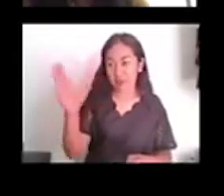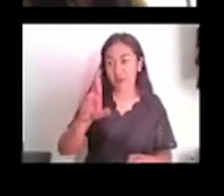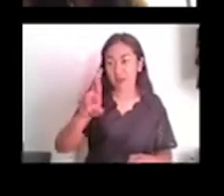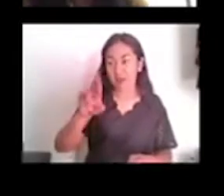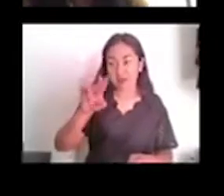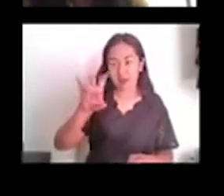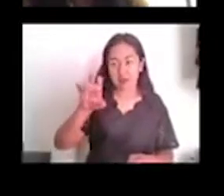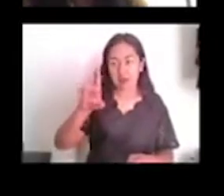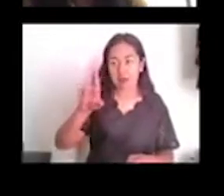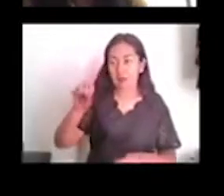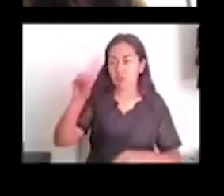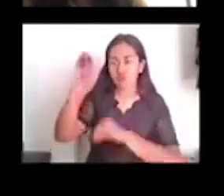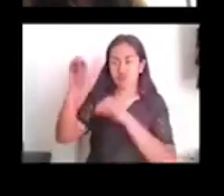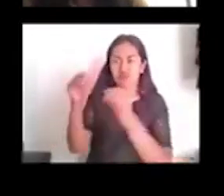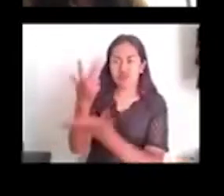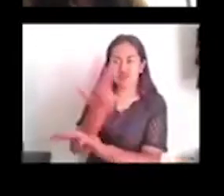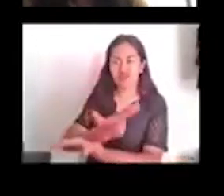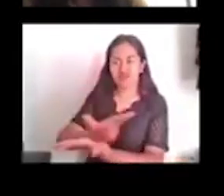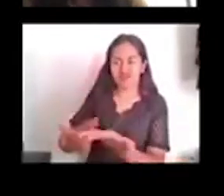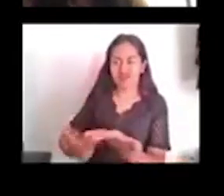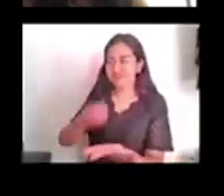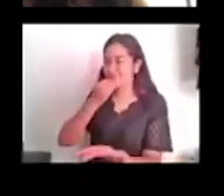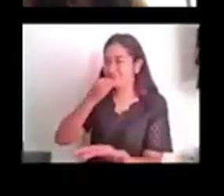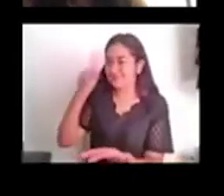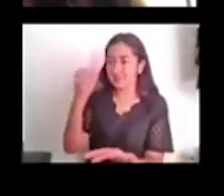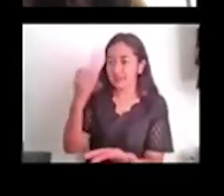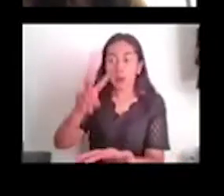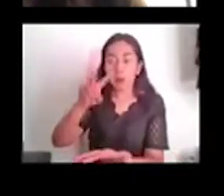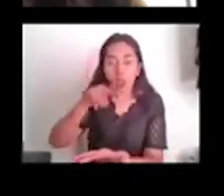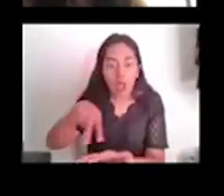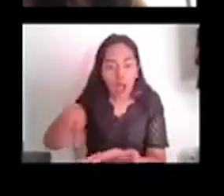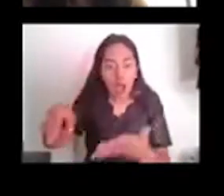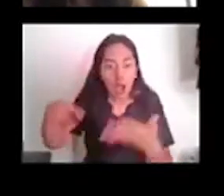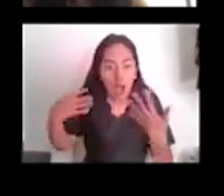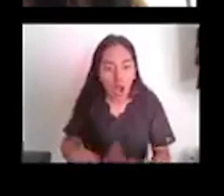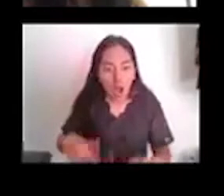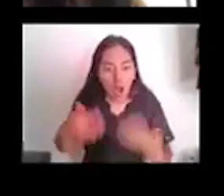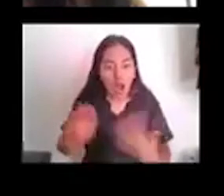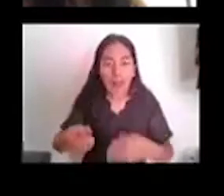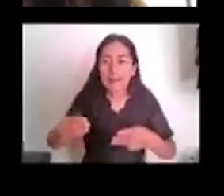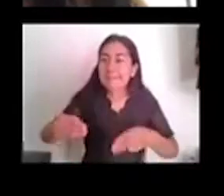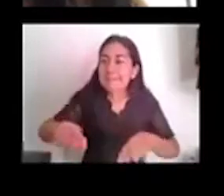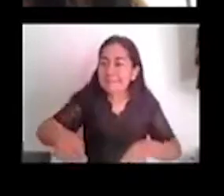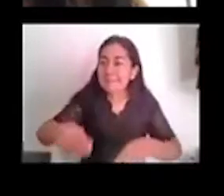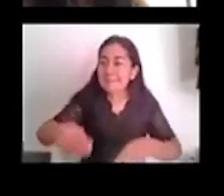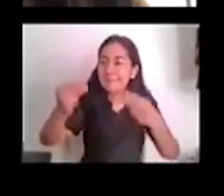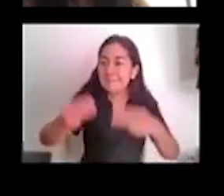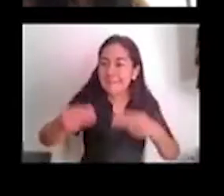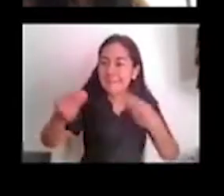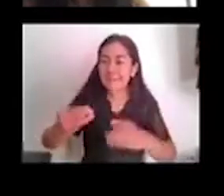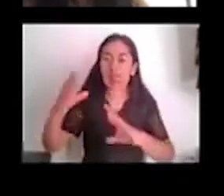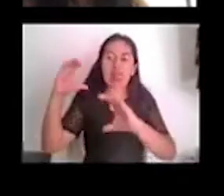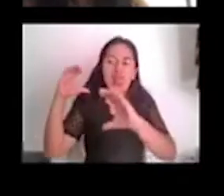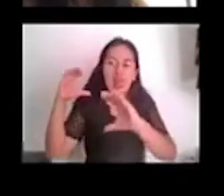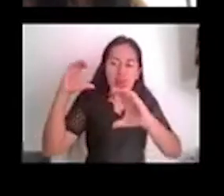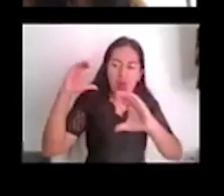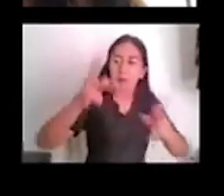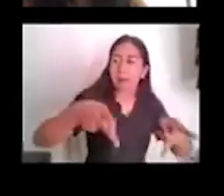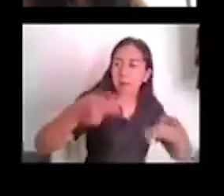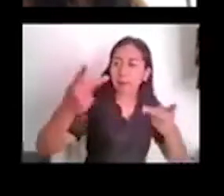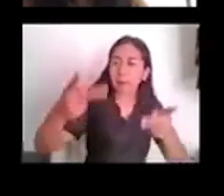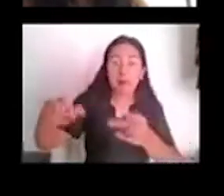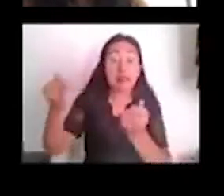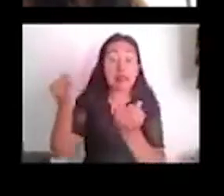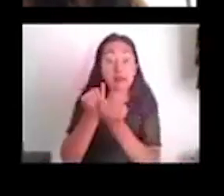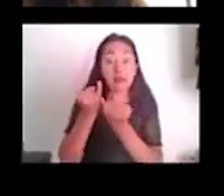muralistas, donde se representa la grandeza, digamos, del mercado y de las ciudades gemelas, ¿no?